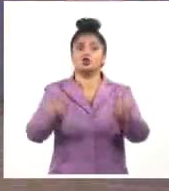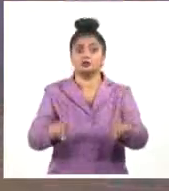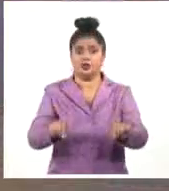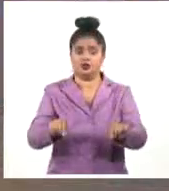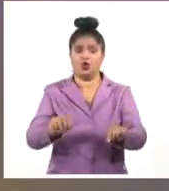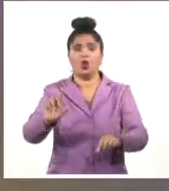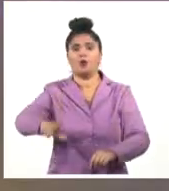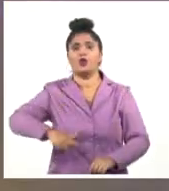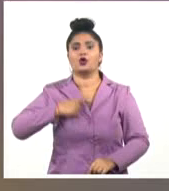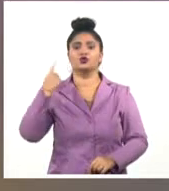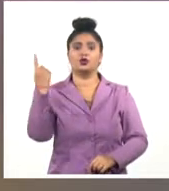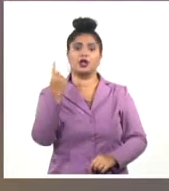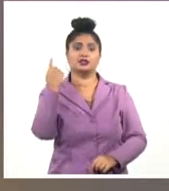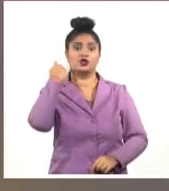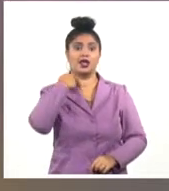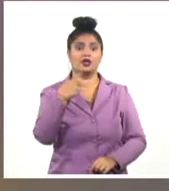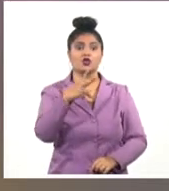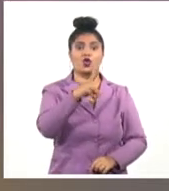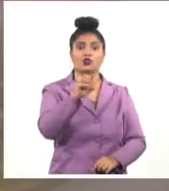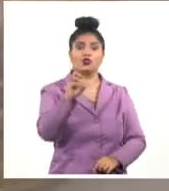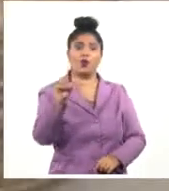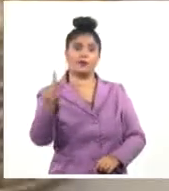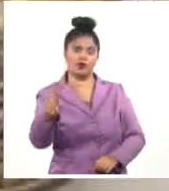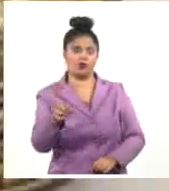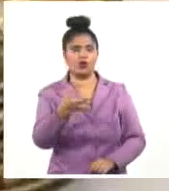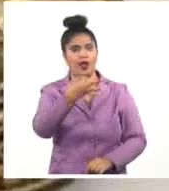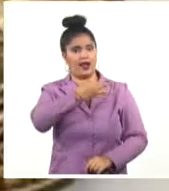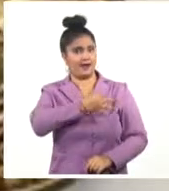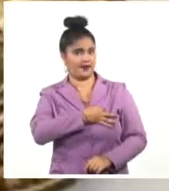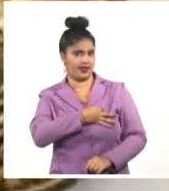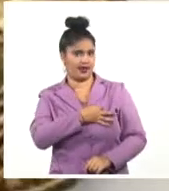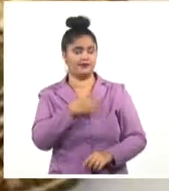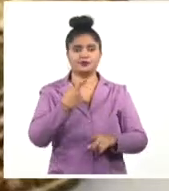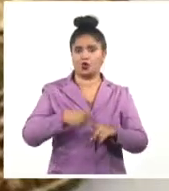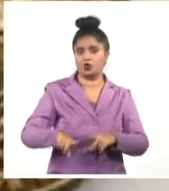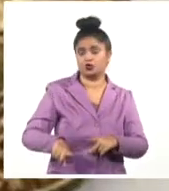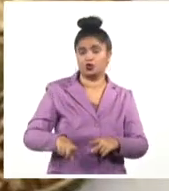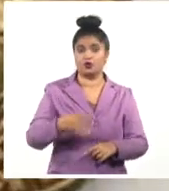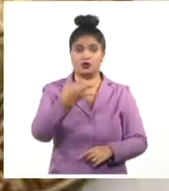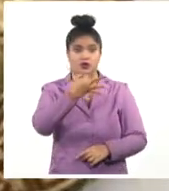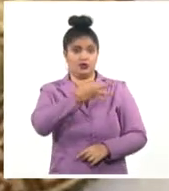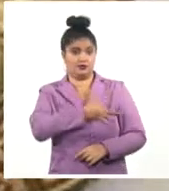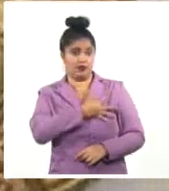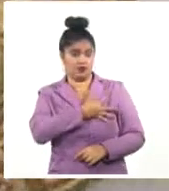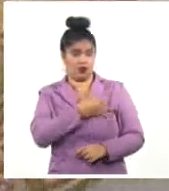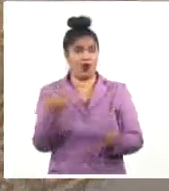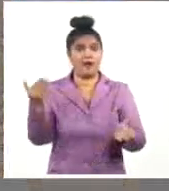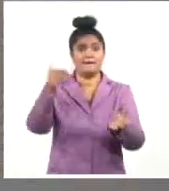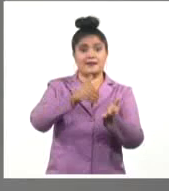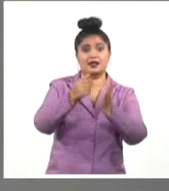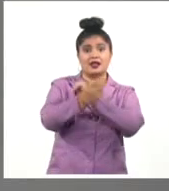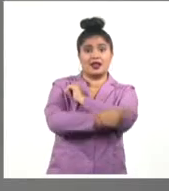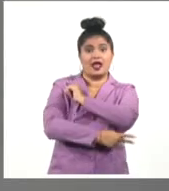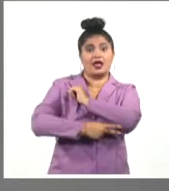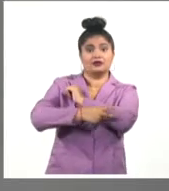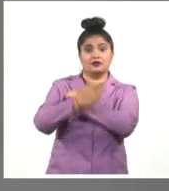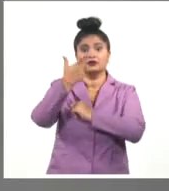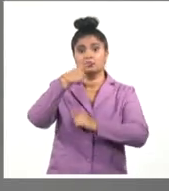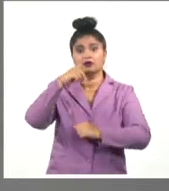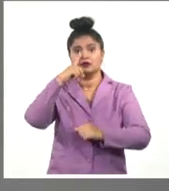el 2001, la Medalla Raúl Gómez García y también como combatiente internacionalista de la lucha clandestina y de liberación